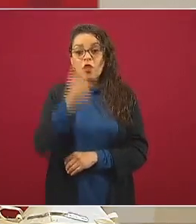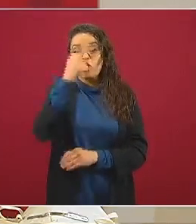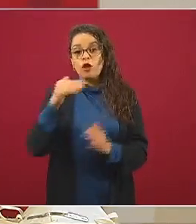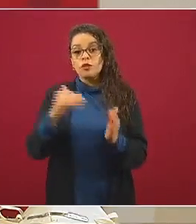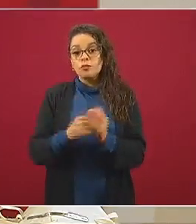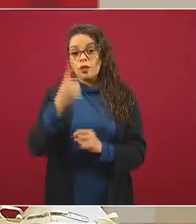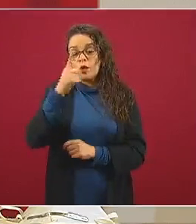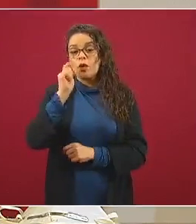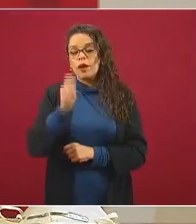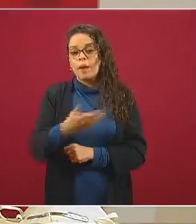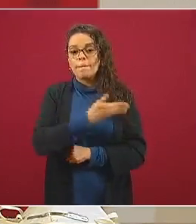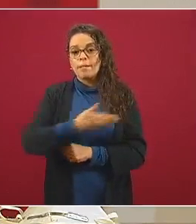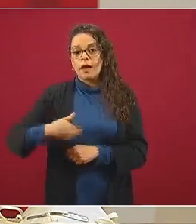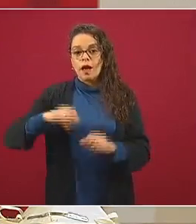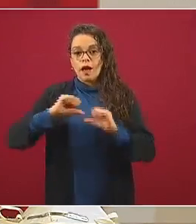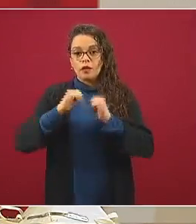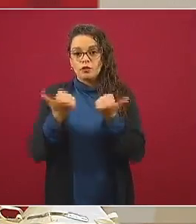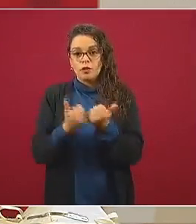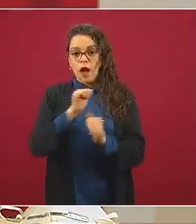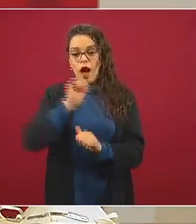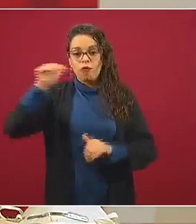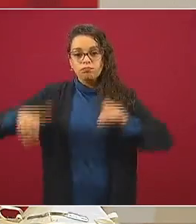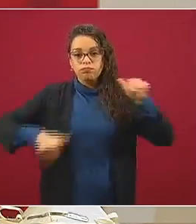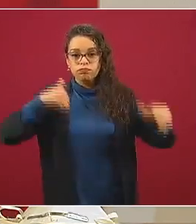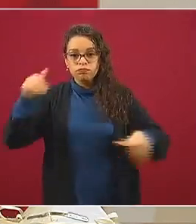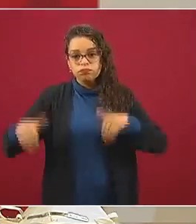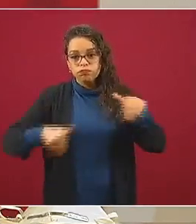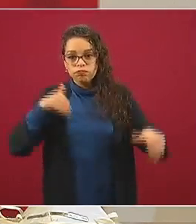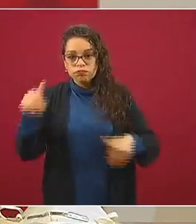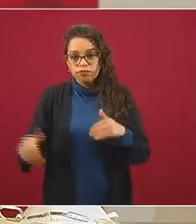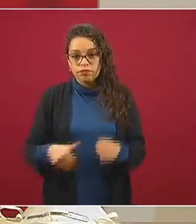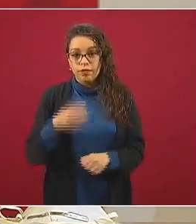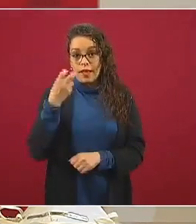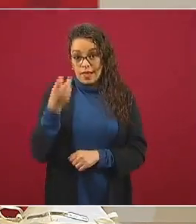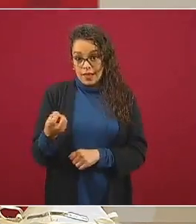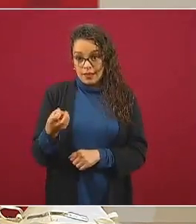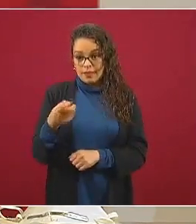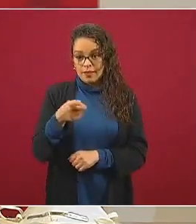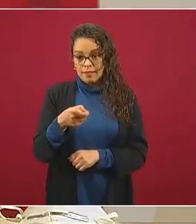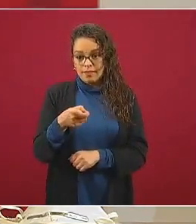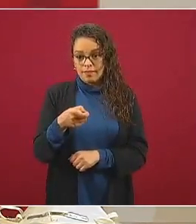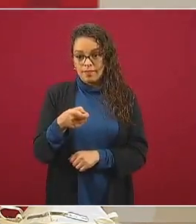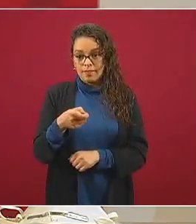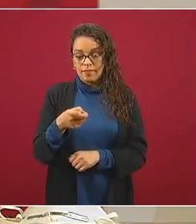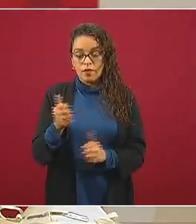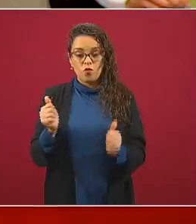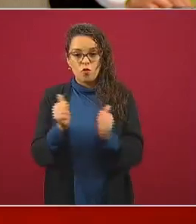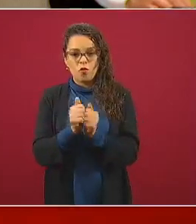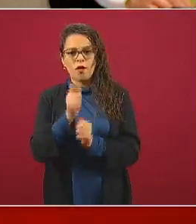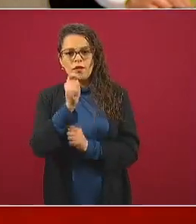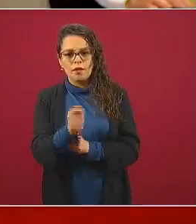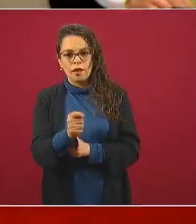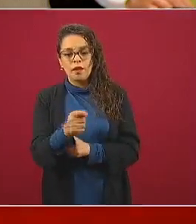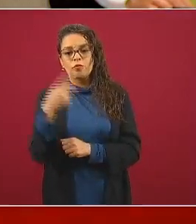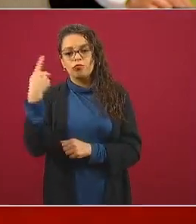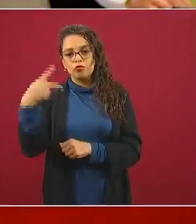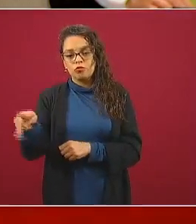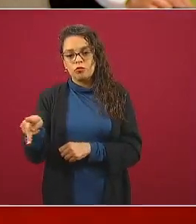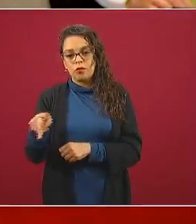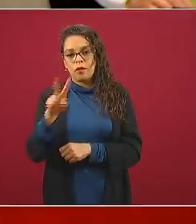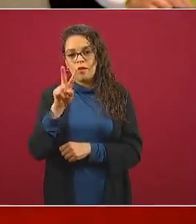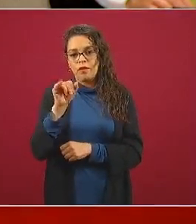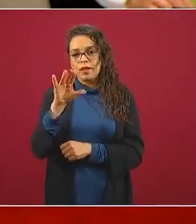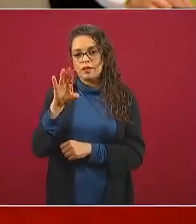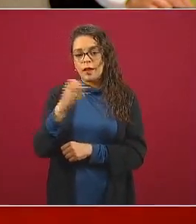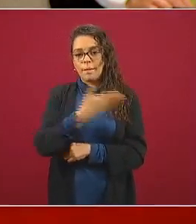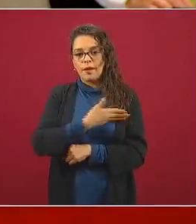de la Asociación de Balnearios fue el que a través de, también con su vicepresidenta, hoy secretaria de